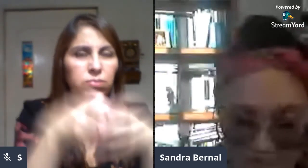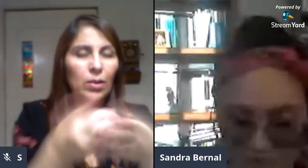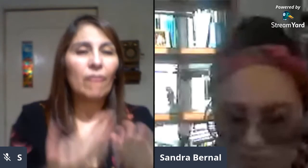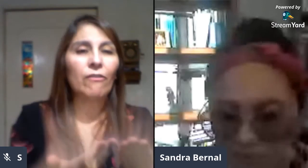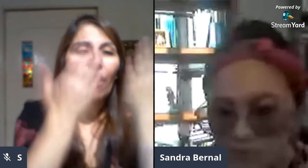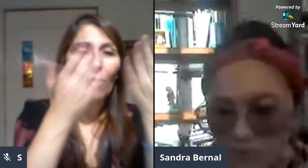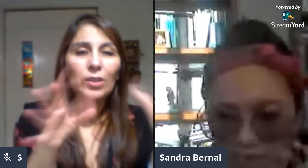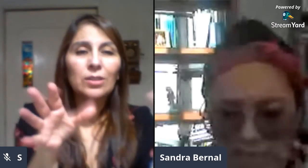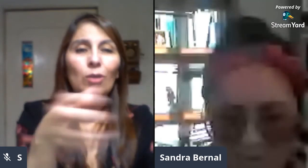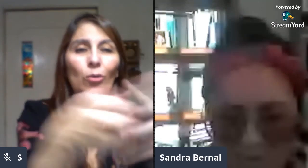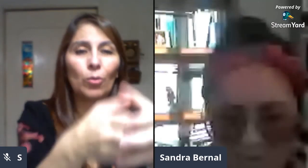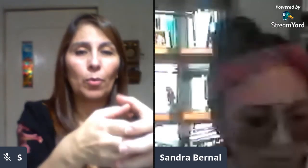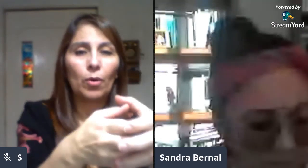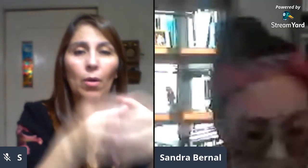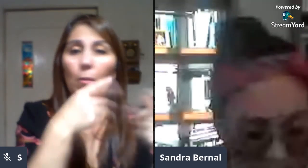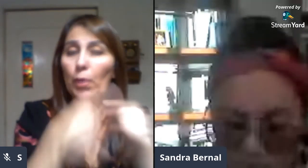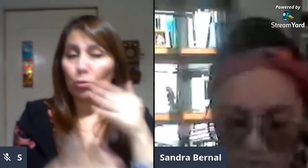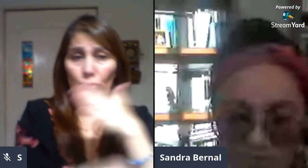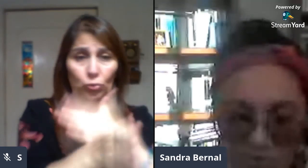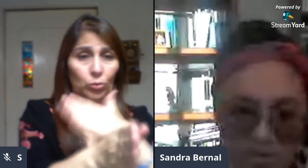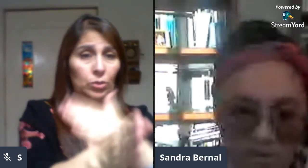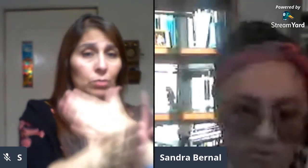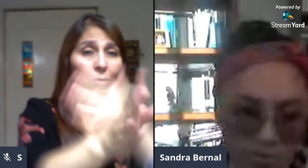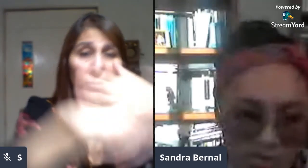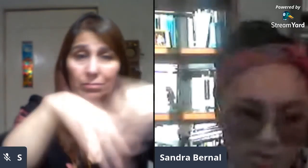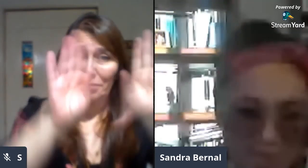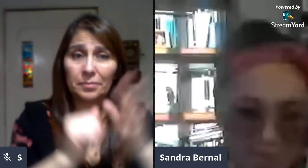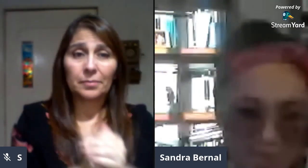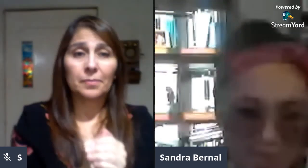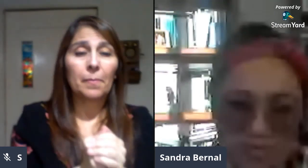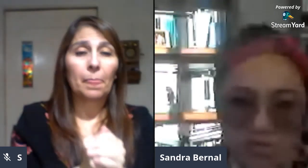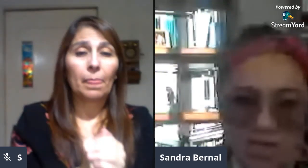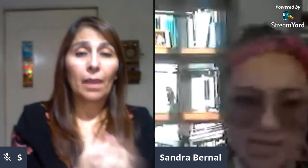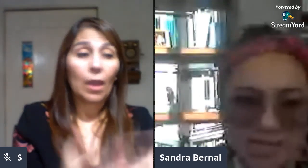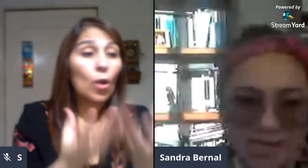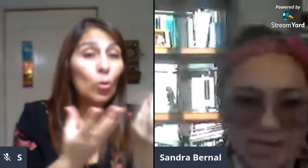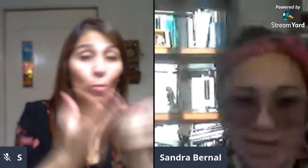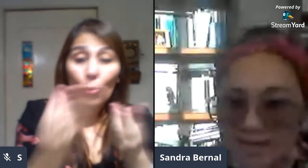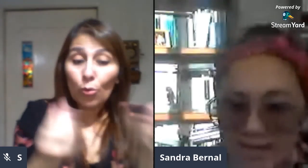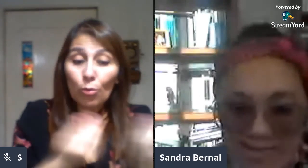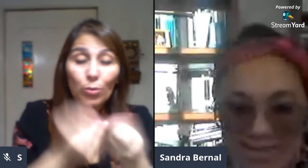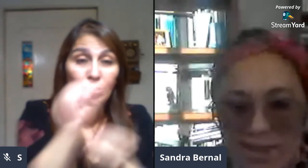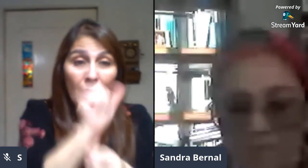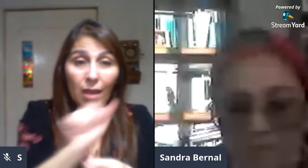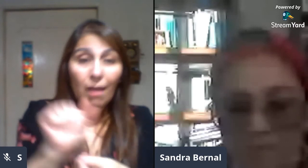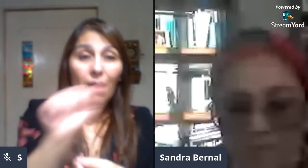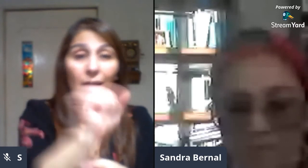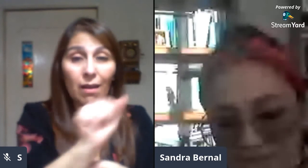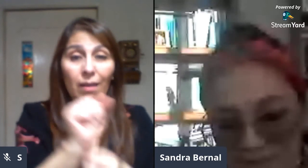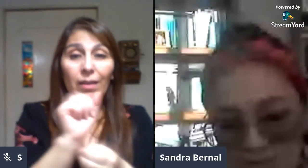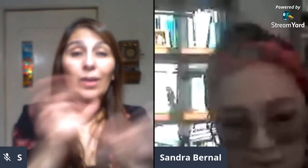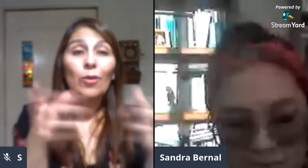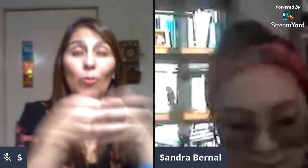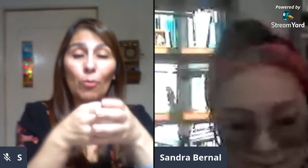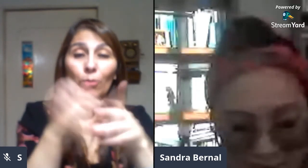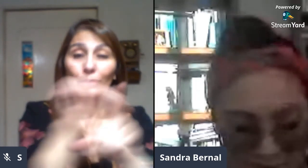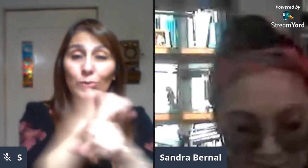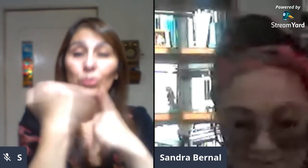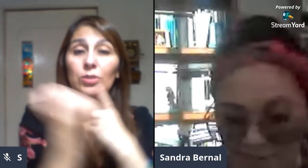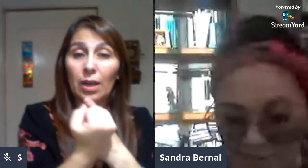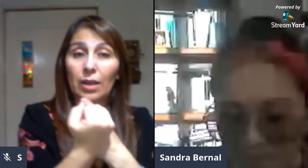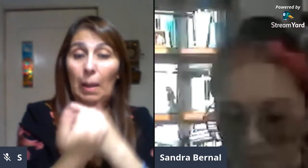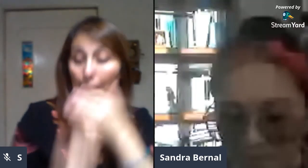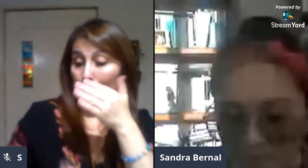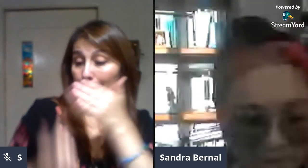parado. Los movimientos y muchos otros movimientos de mujeres y de organizaciones sociales desde que empezó la